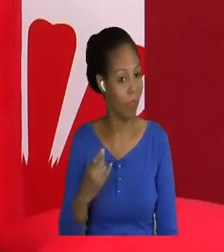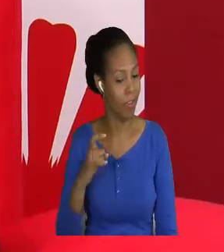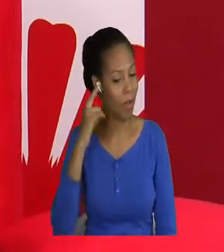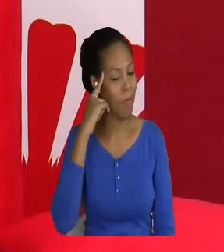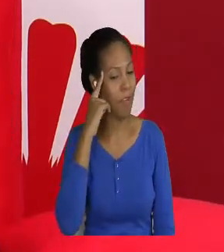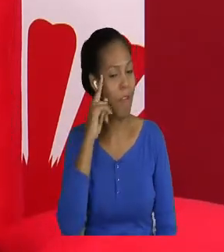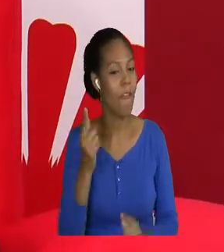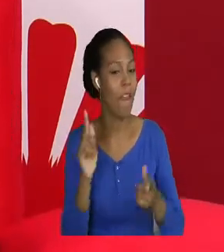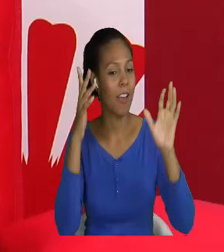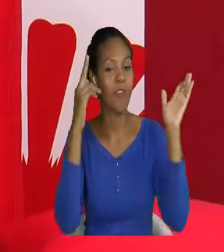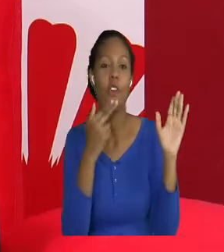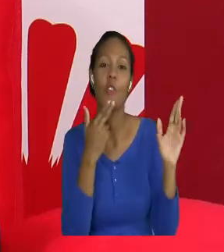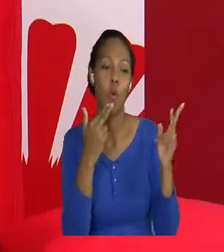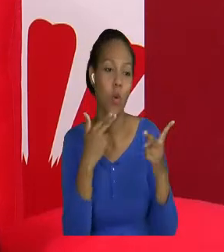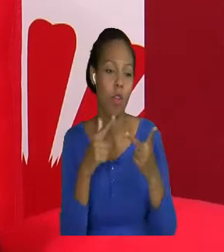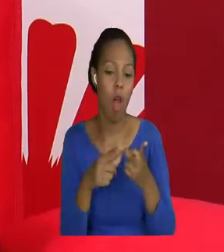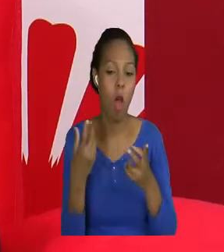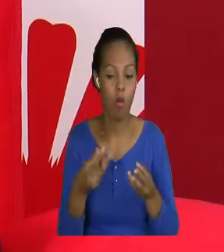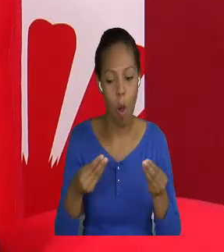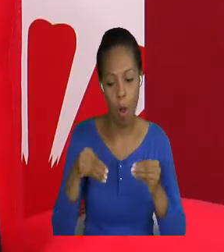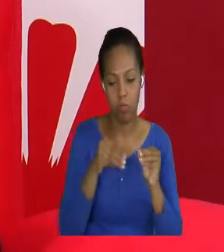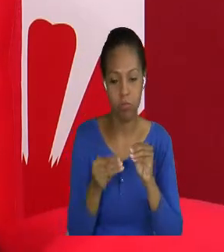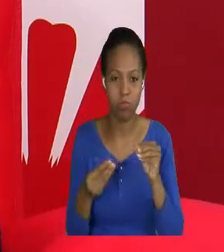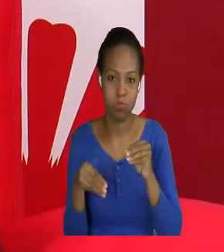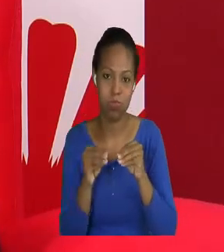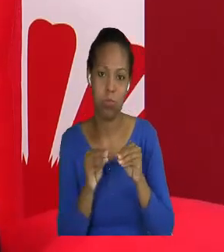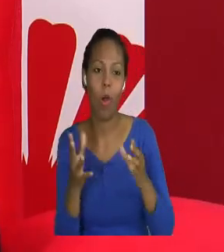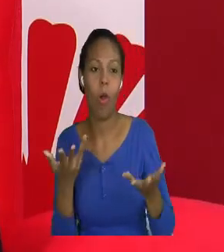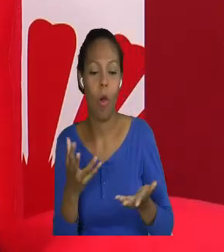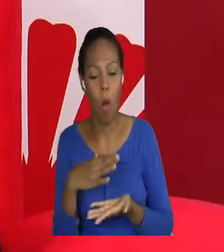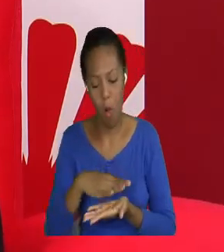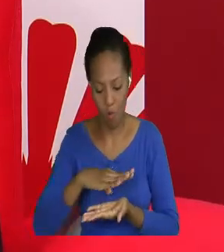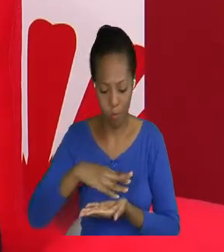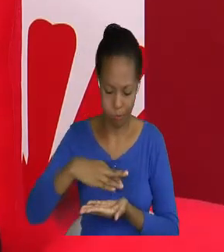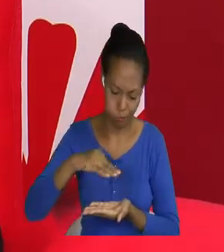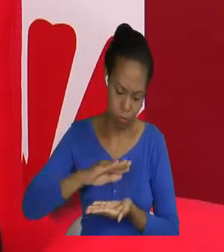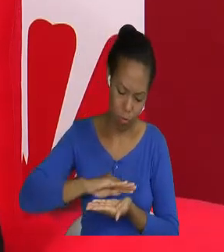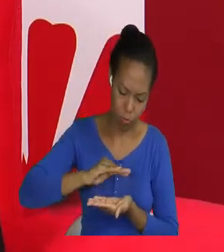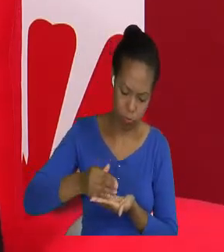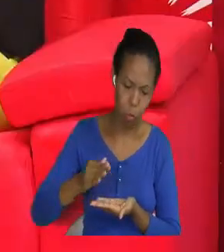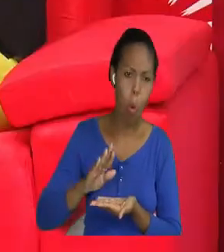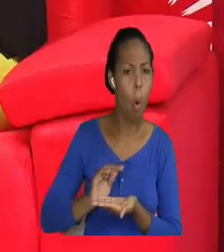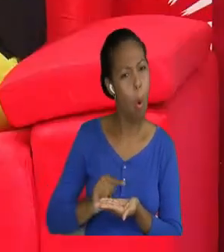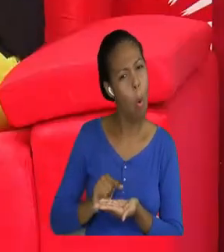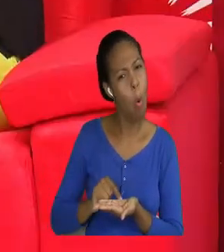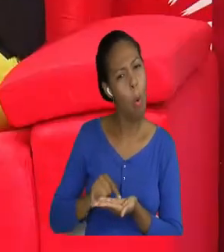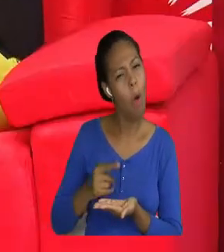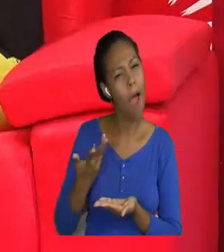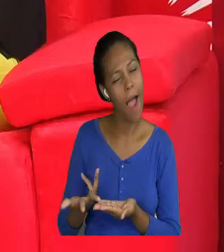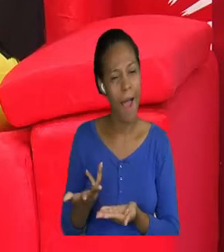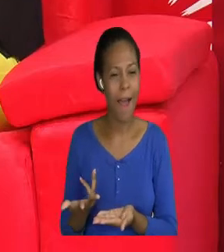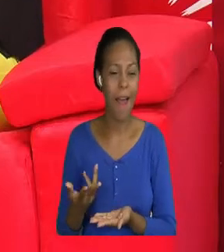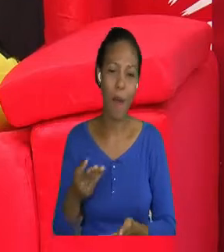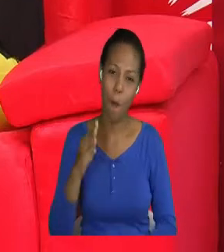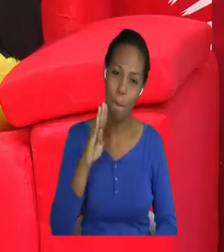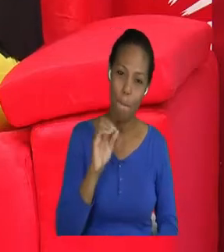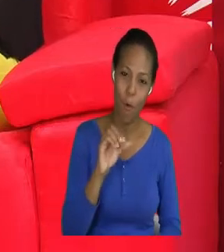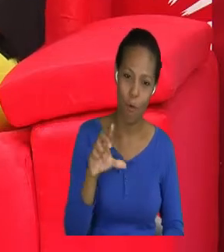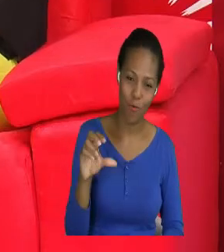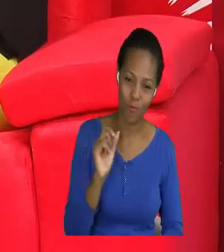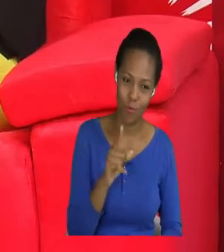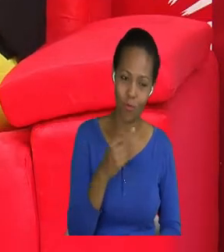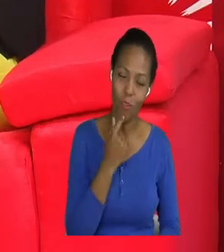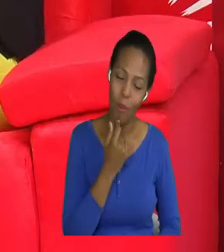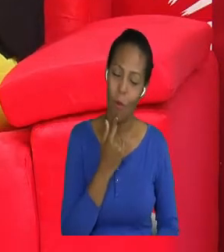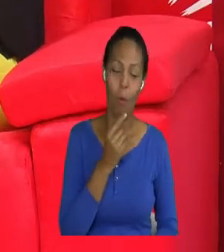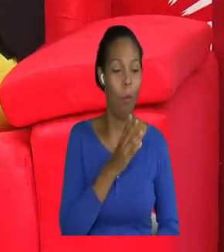en el Festival del Bollo. ¿Cómo ha sido precisamente como este apoyo que se le han venido dando a estas personas que año tras año conservan